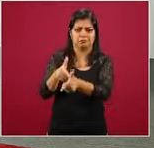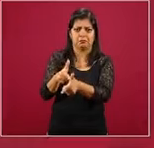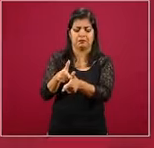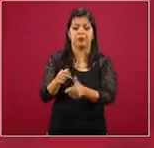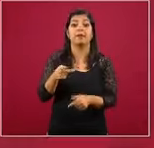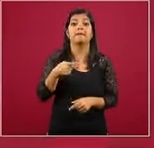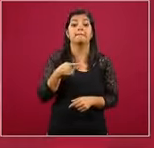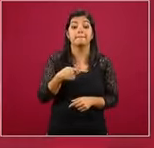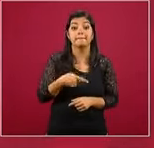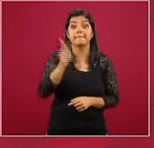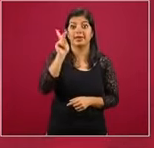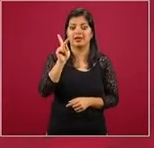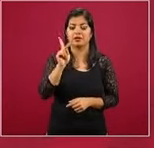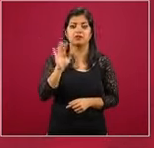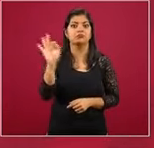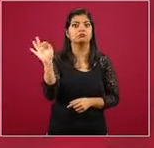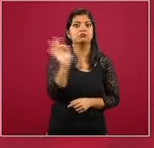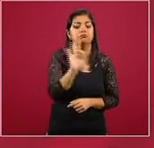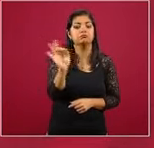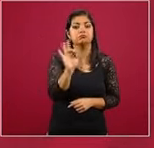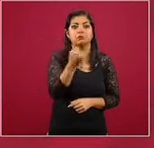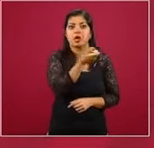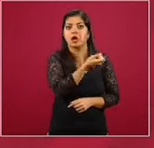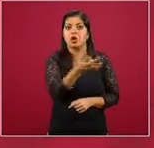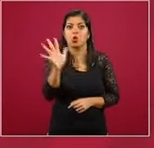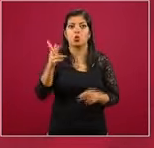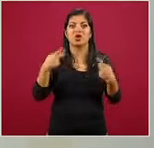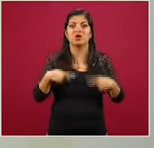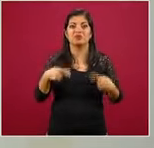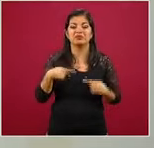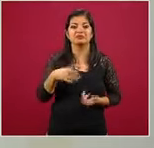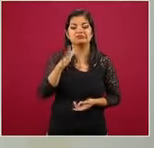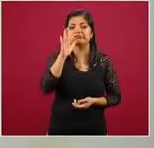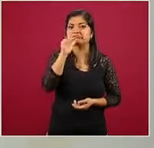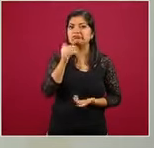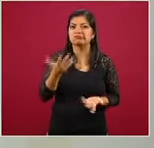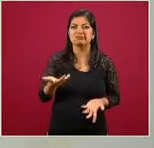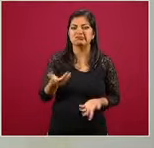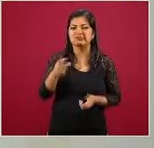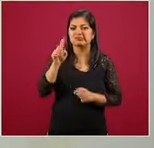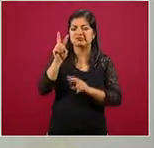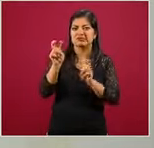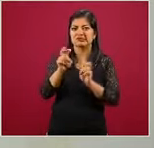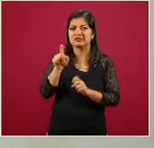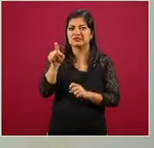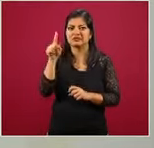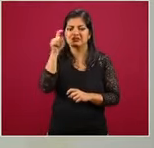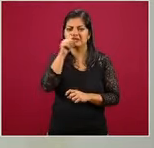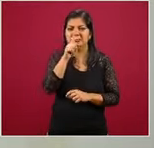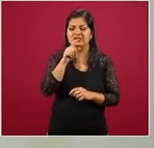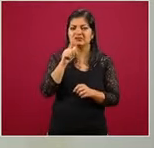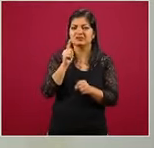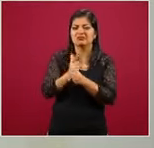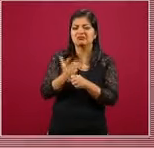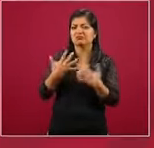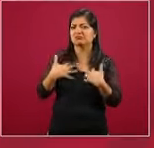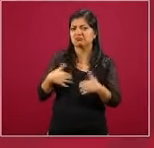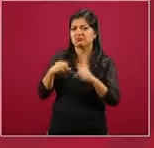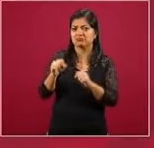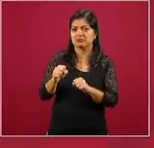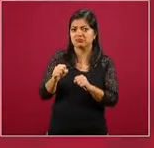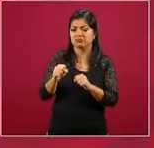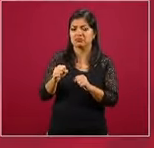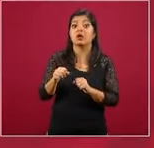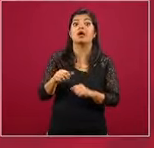quizá algunas personas no se les facilita tanto el análisis de información y entonces, para facilitárselas